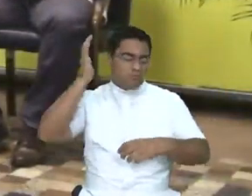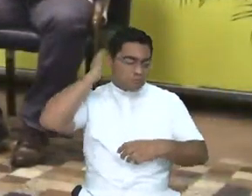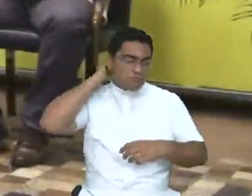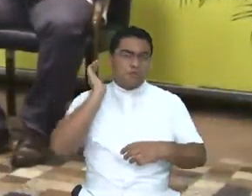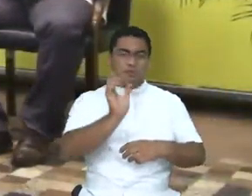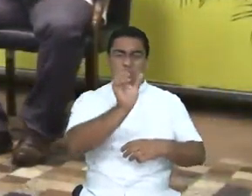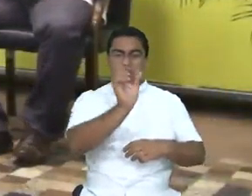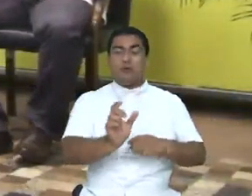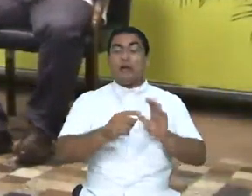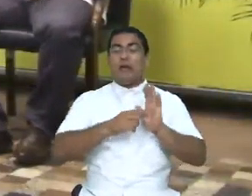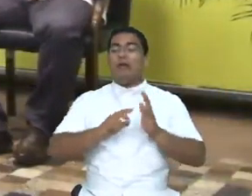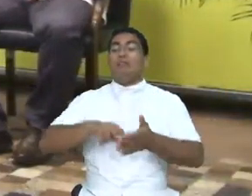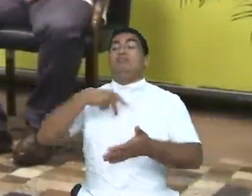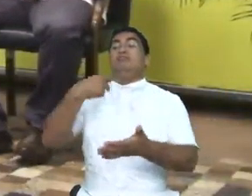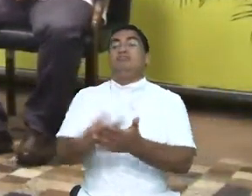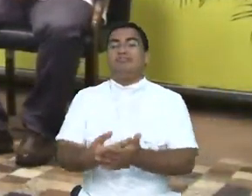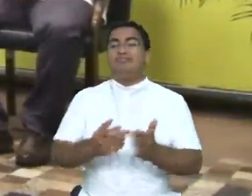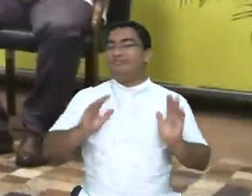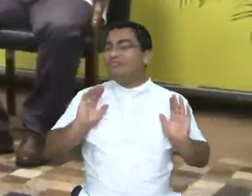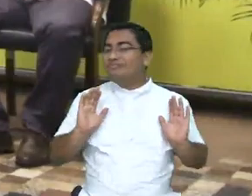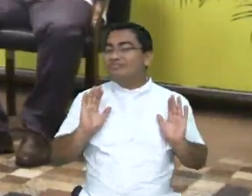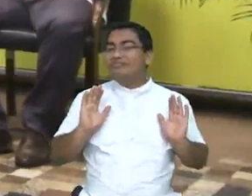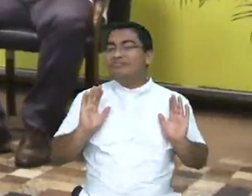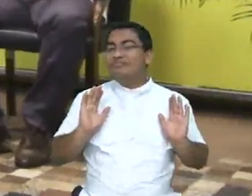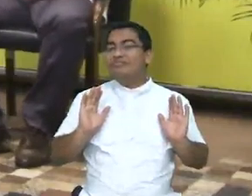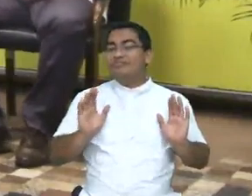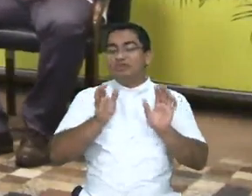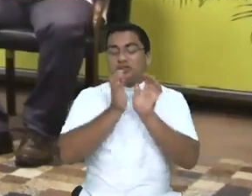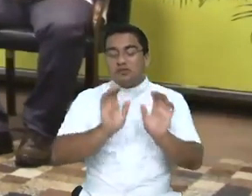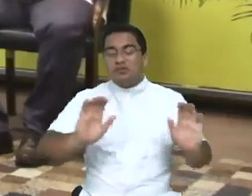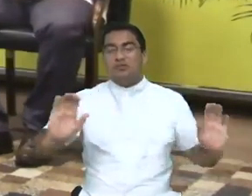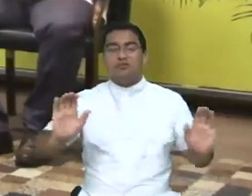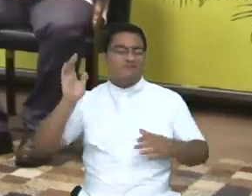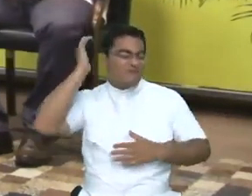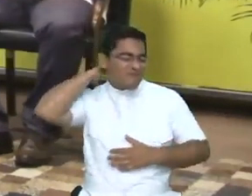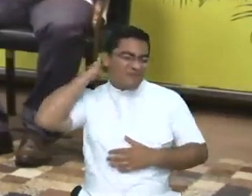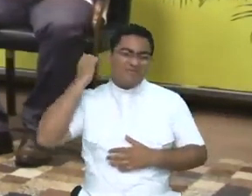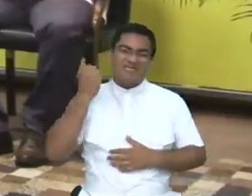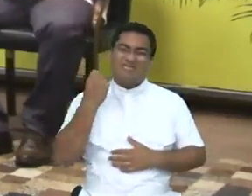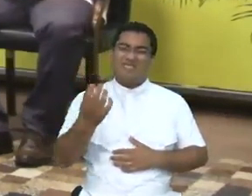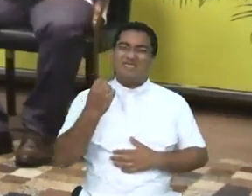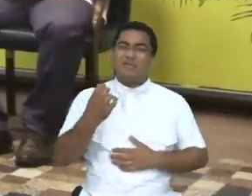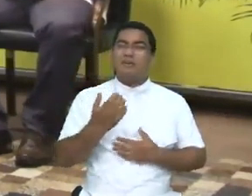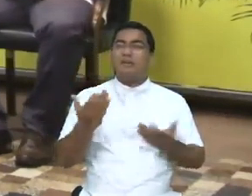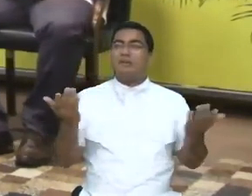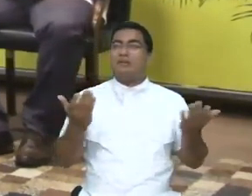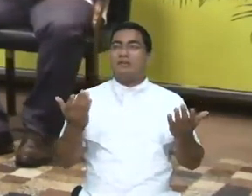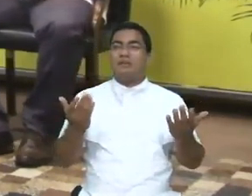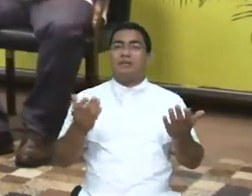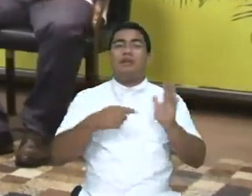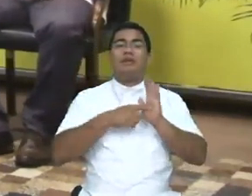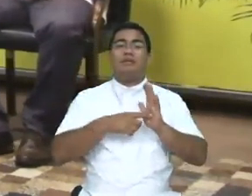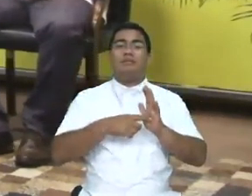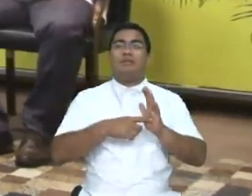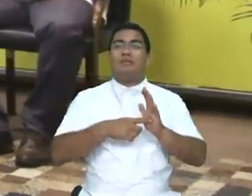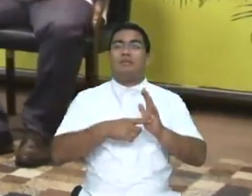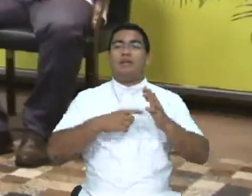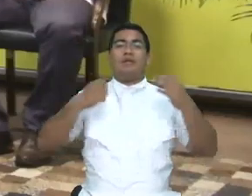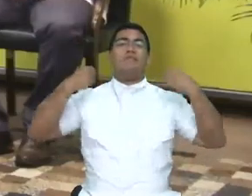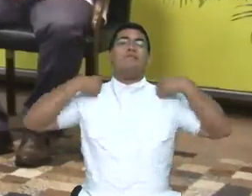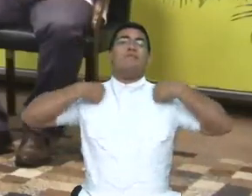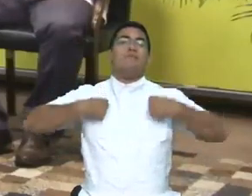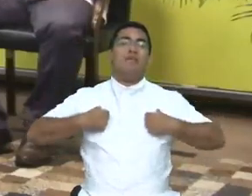Por caída. Exacto. Obviamente, sí. Los niños suelen presentar dolor de espalda que está relacionado a las mochilas. Las mochilas, sí,